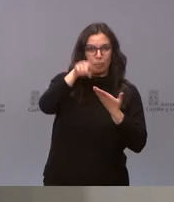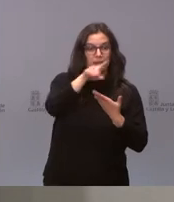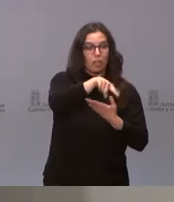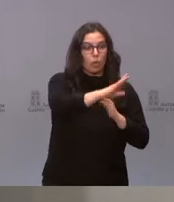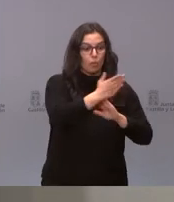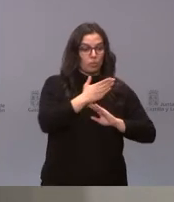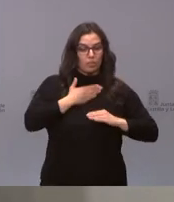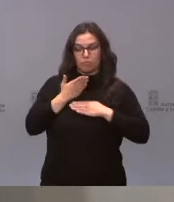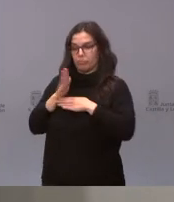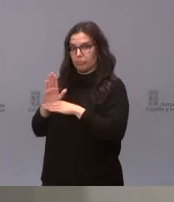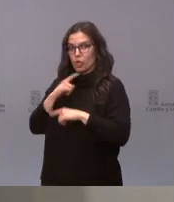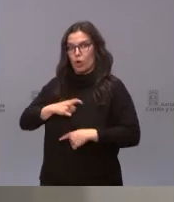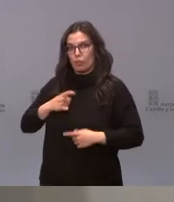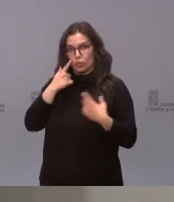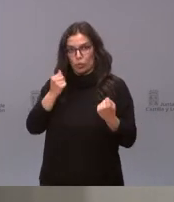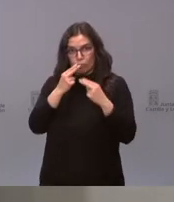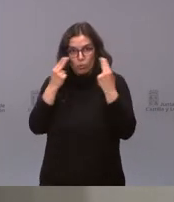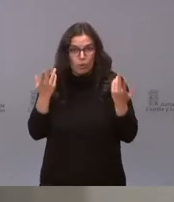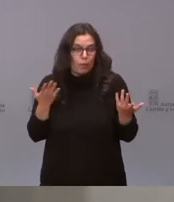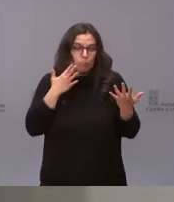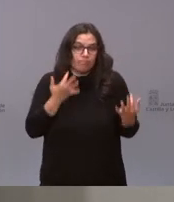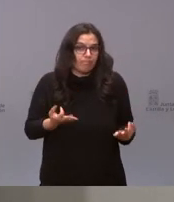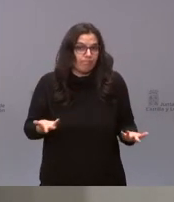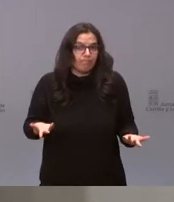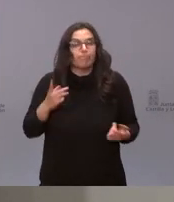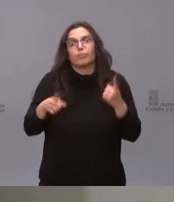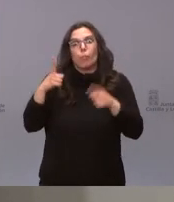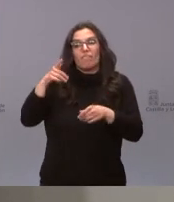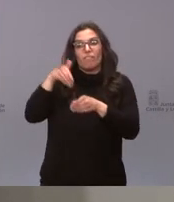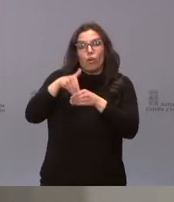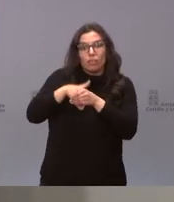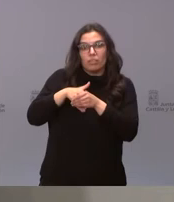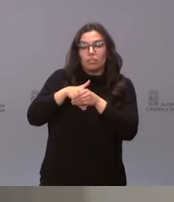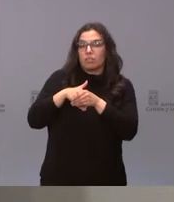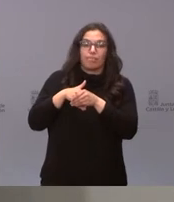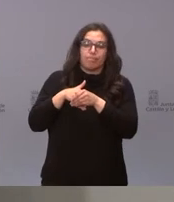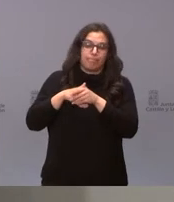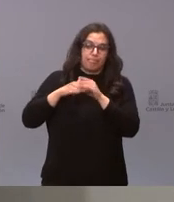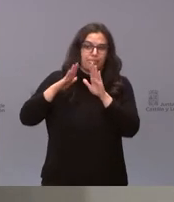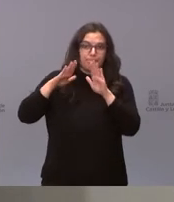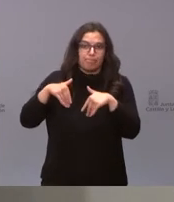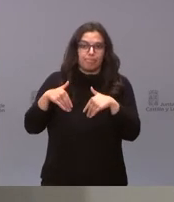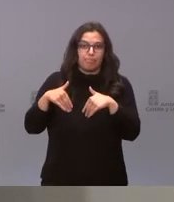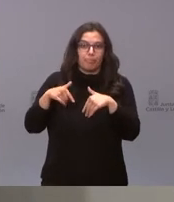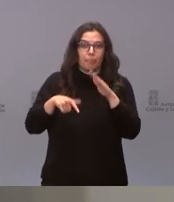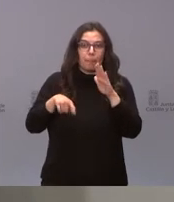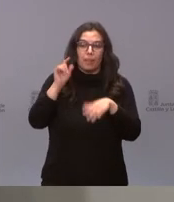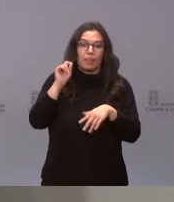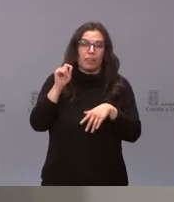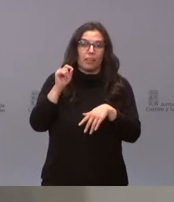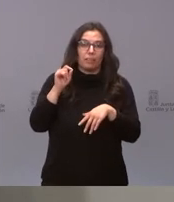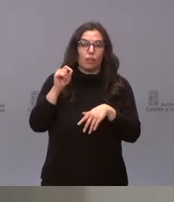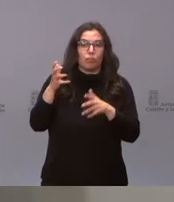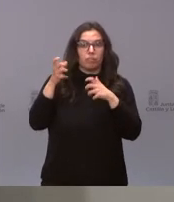llevábamos en la comisión de salud pública pero sin embargo en la votación pues se decidió hacer a hacer la propuesta que finalmente